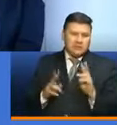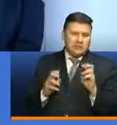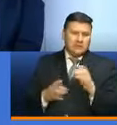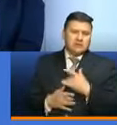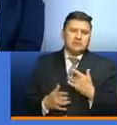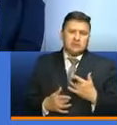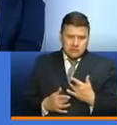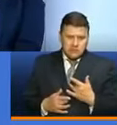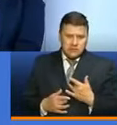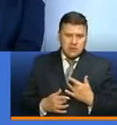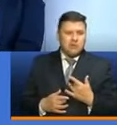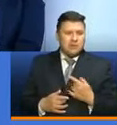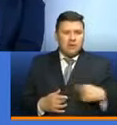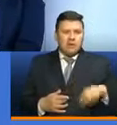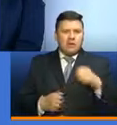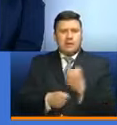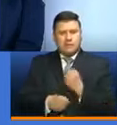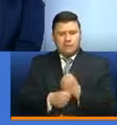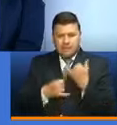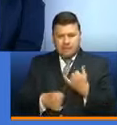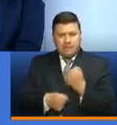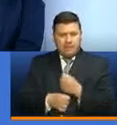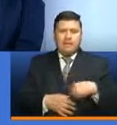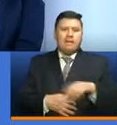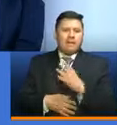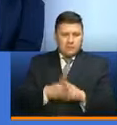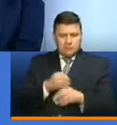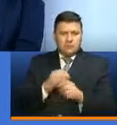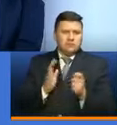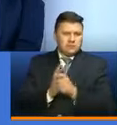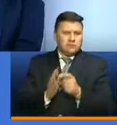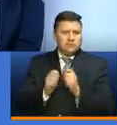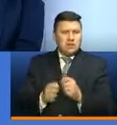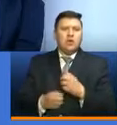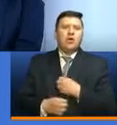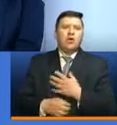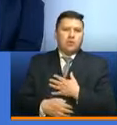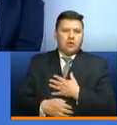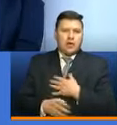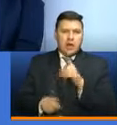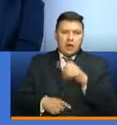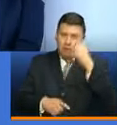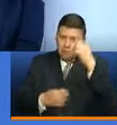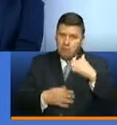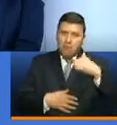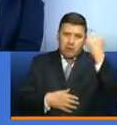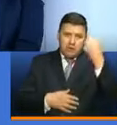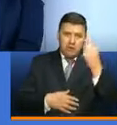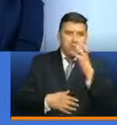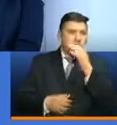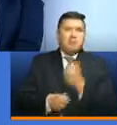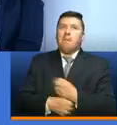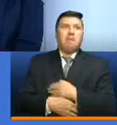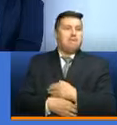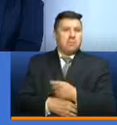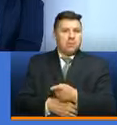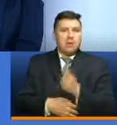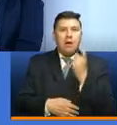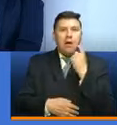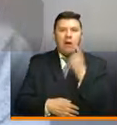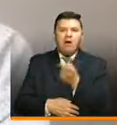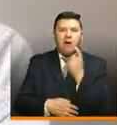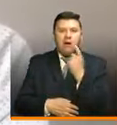salud. Las cadenas que están trabajando en este momento, adicionalmente, en darle oportunidades a algunos profesionales que no están pudiendo trabajar, por ejemplo,